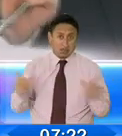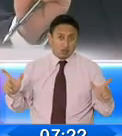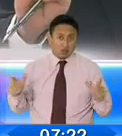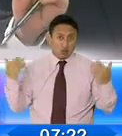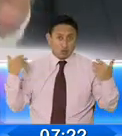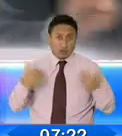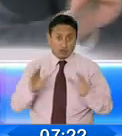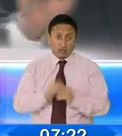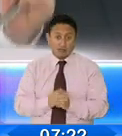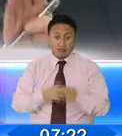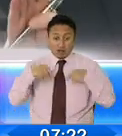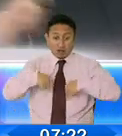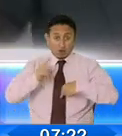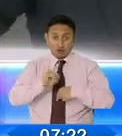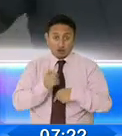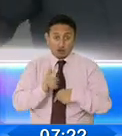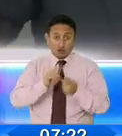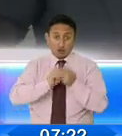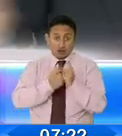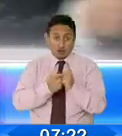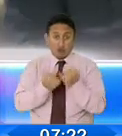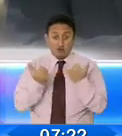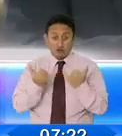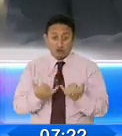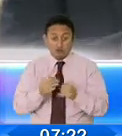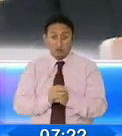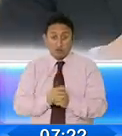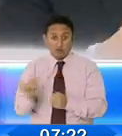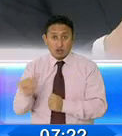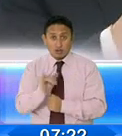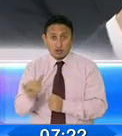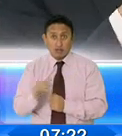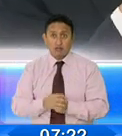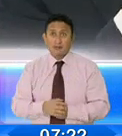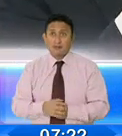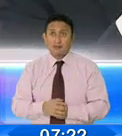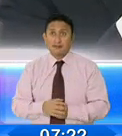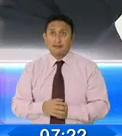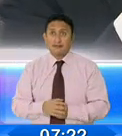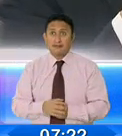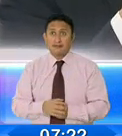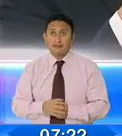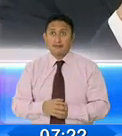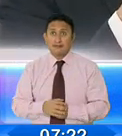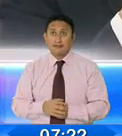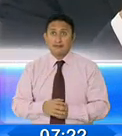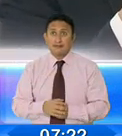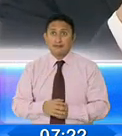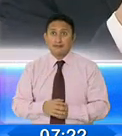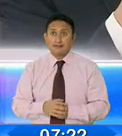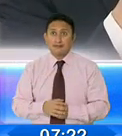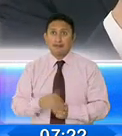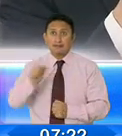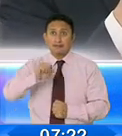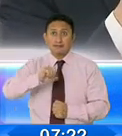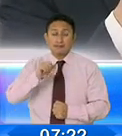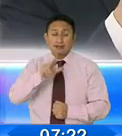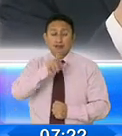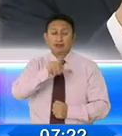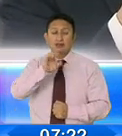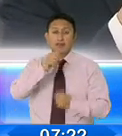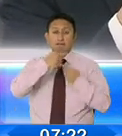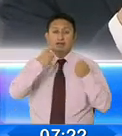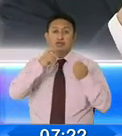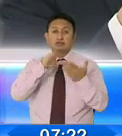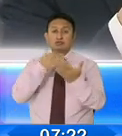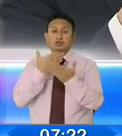placa. Esta vez no es así, sino que se restringe igual. Igual, está considerada la resolución del 30 de marzo al 9 de